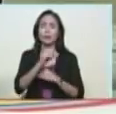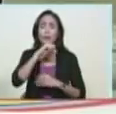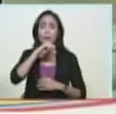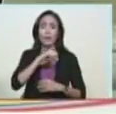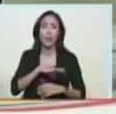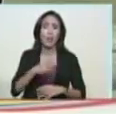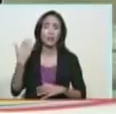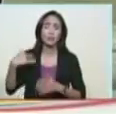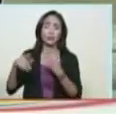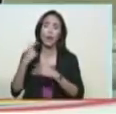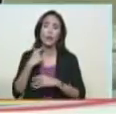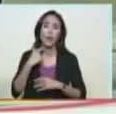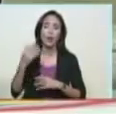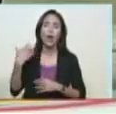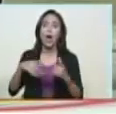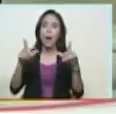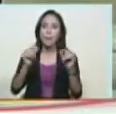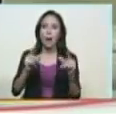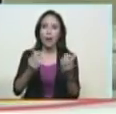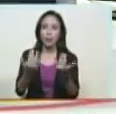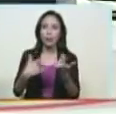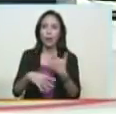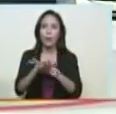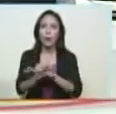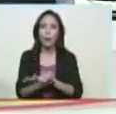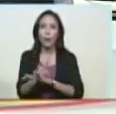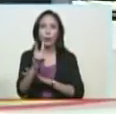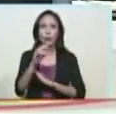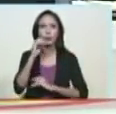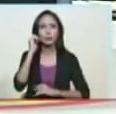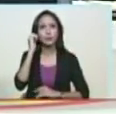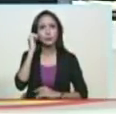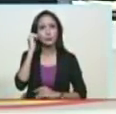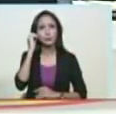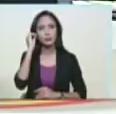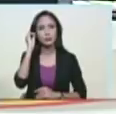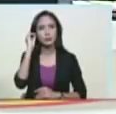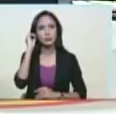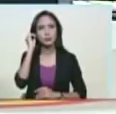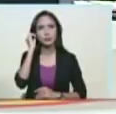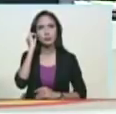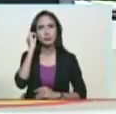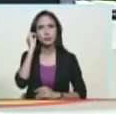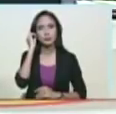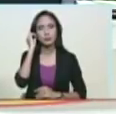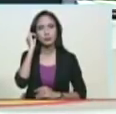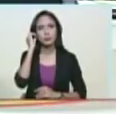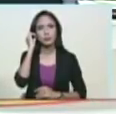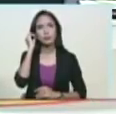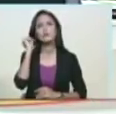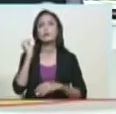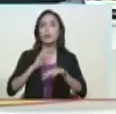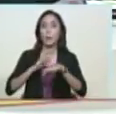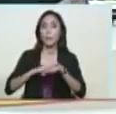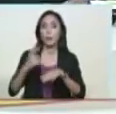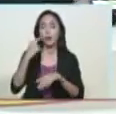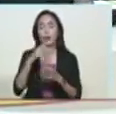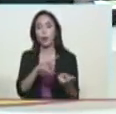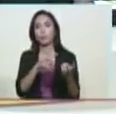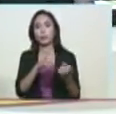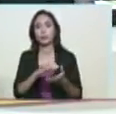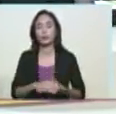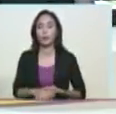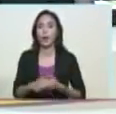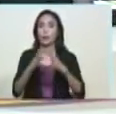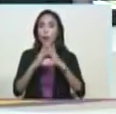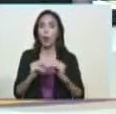está barato da menos era el dicho bueno porque ellos lograban capturar la